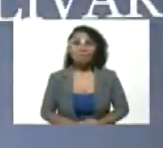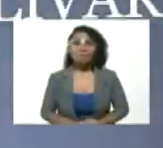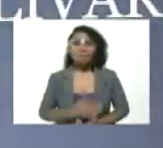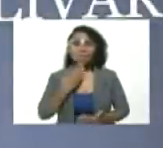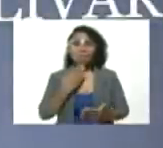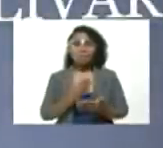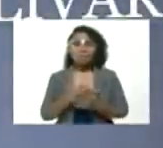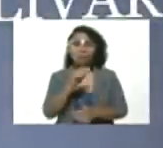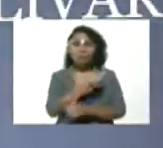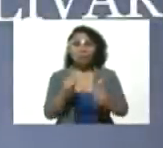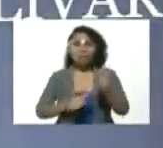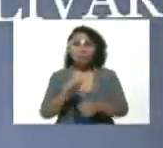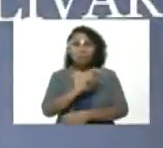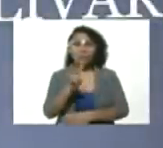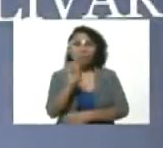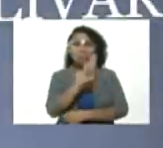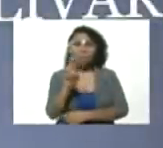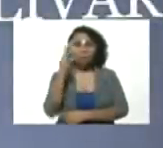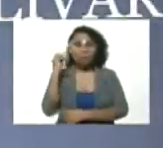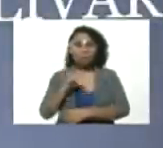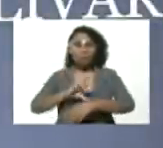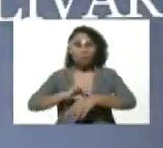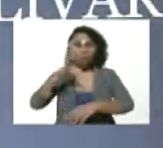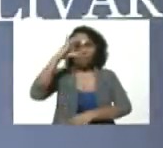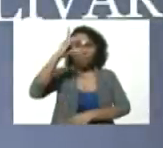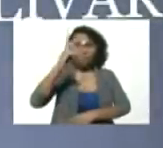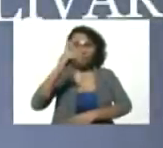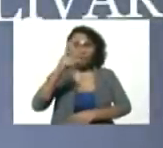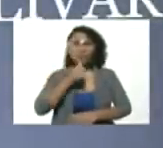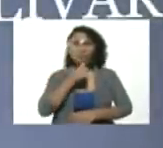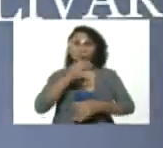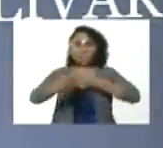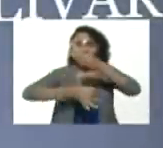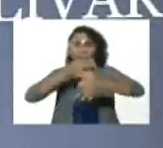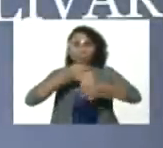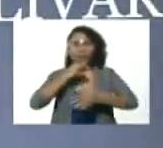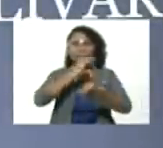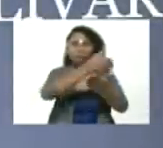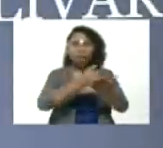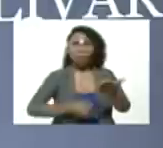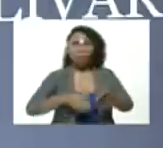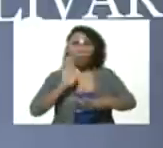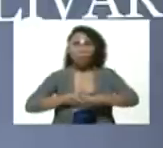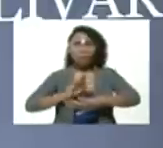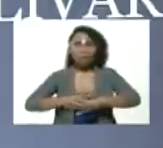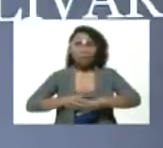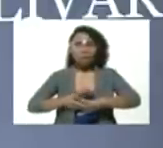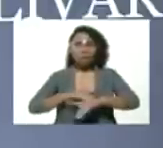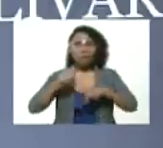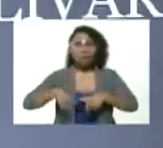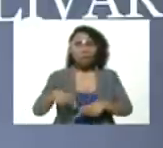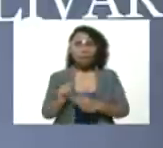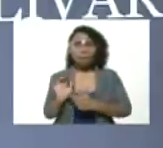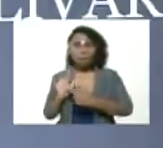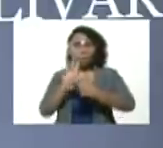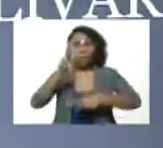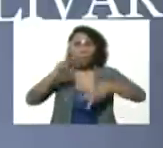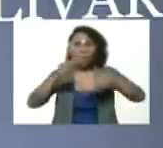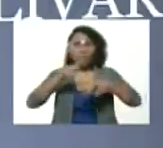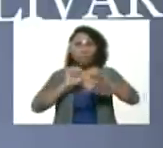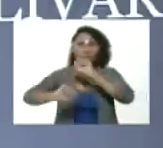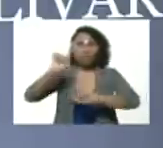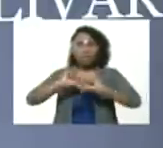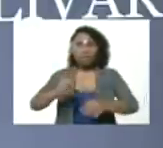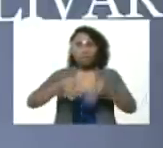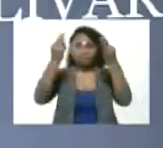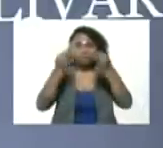Agradecemos a la vicepresidenta ejecutiva de la República, doctora Delcy Rodríguez Gómez, quien daba un amplio informe de lo que ha sido esta presentación en defensa legítima